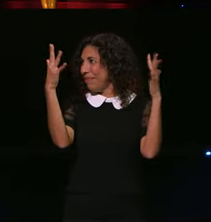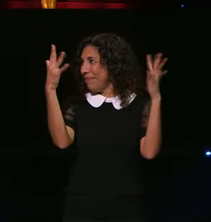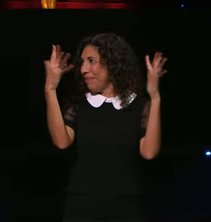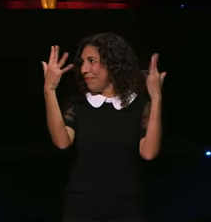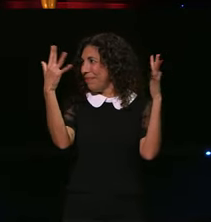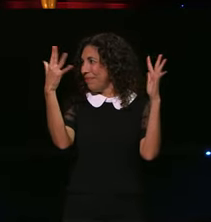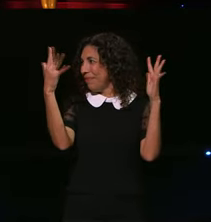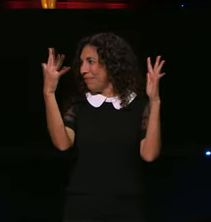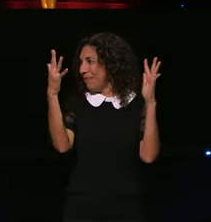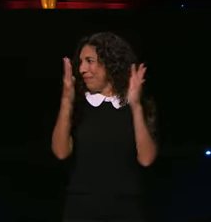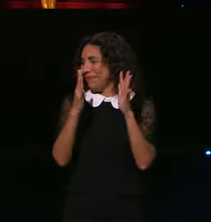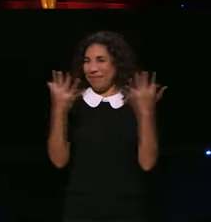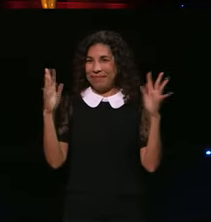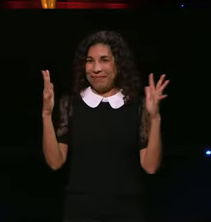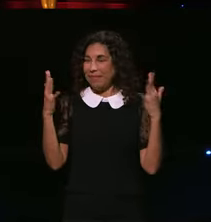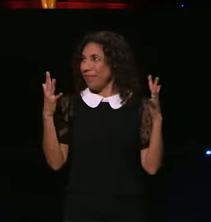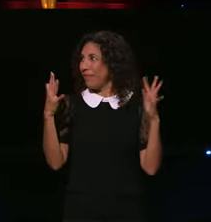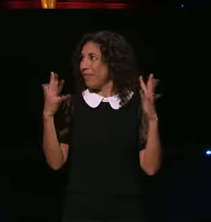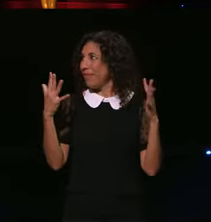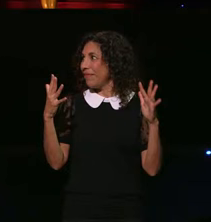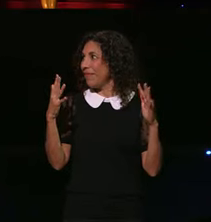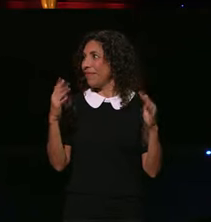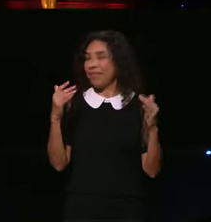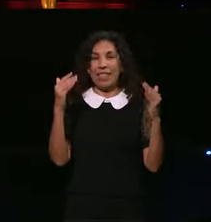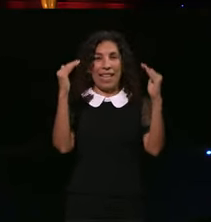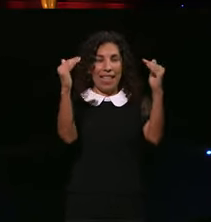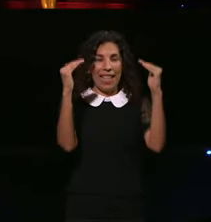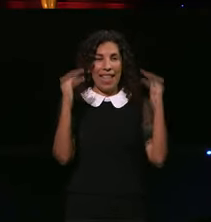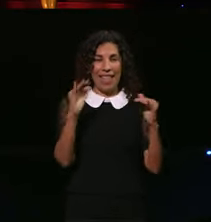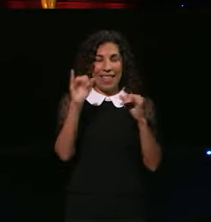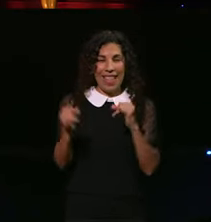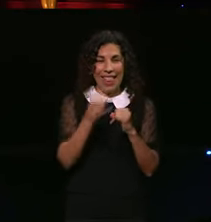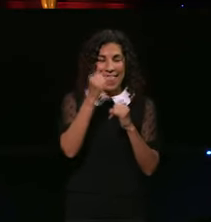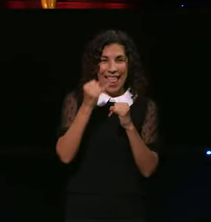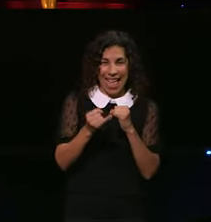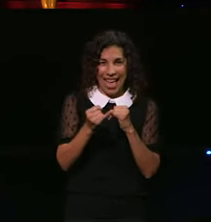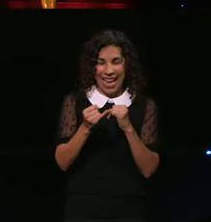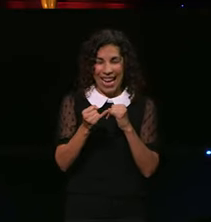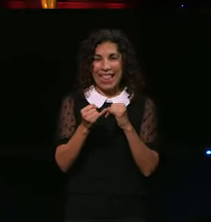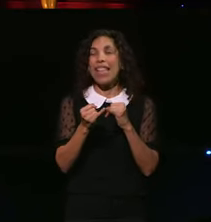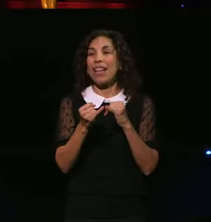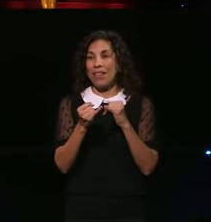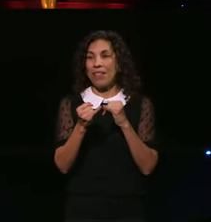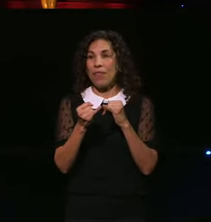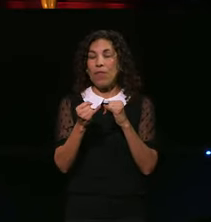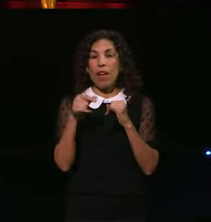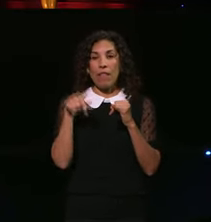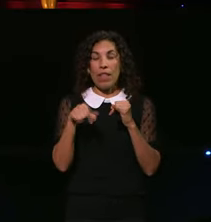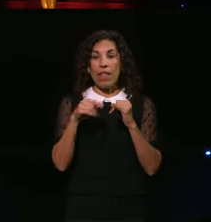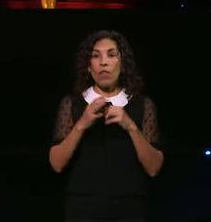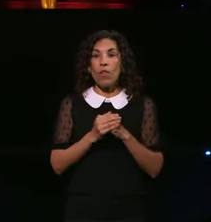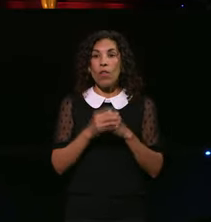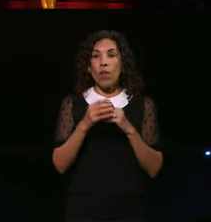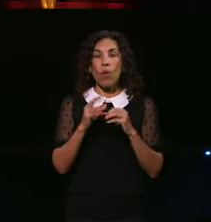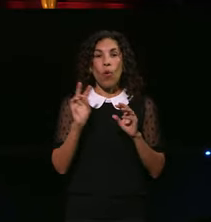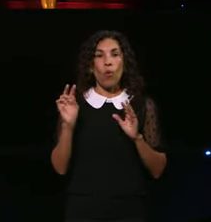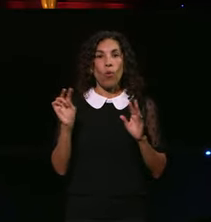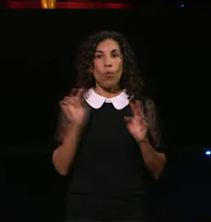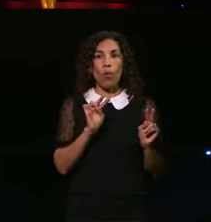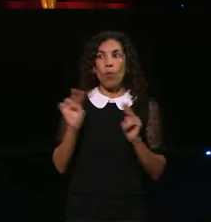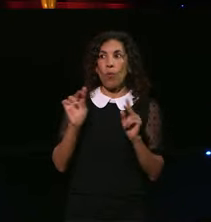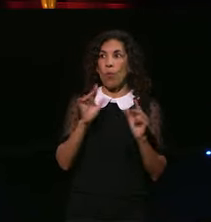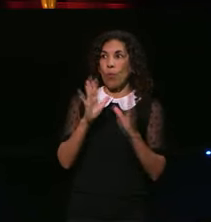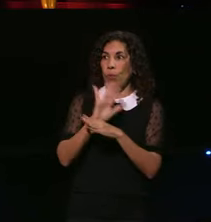Yes, that way. So we're on to our last bit here at the symposium. We're going to be looking at a